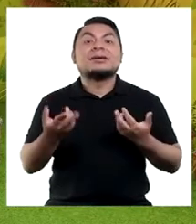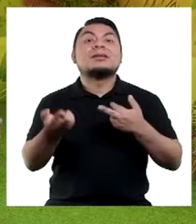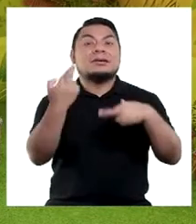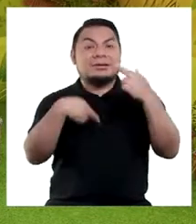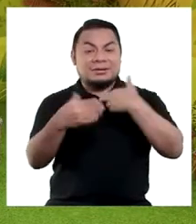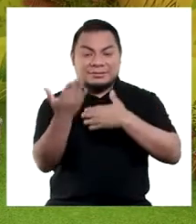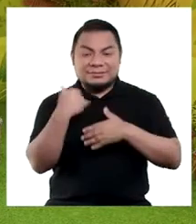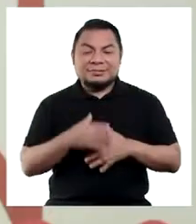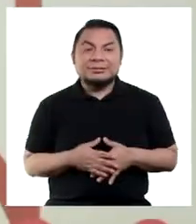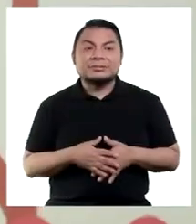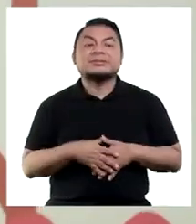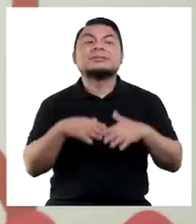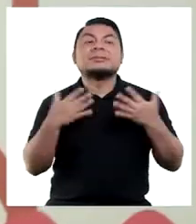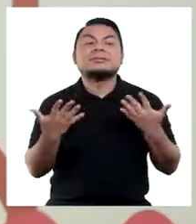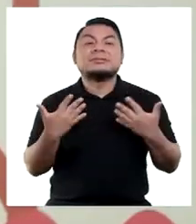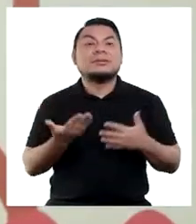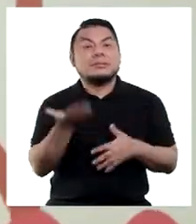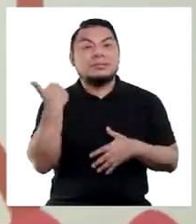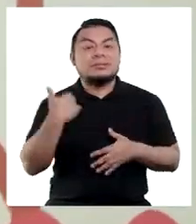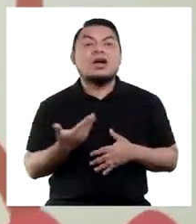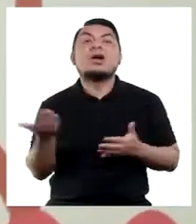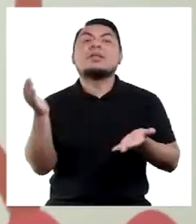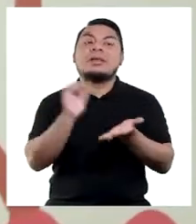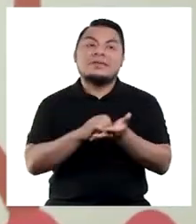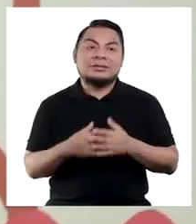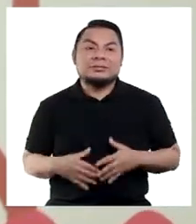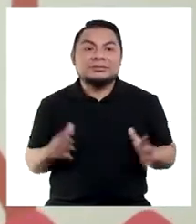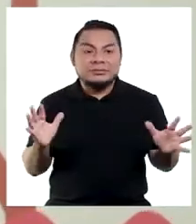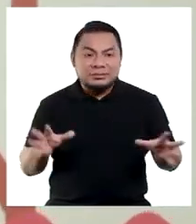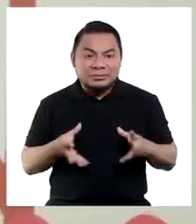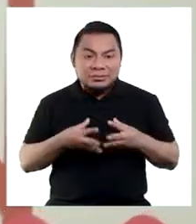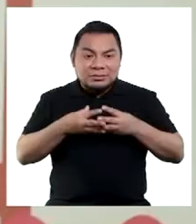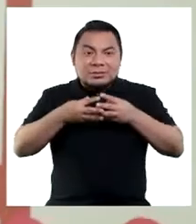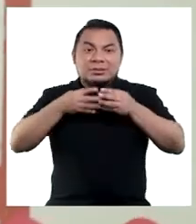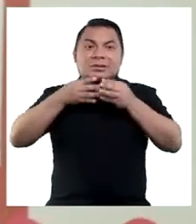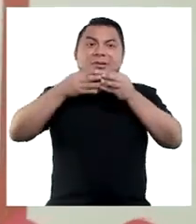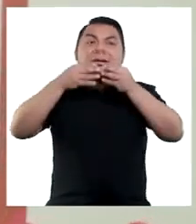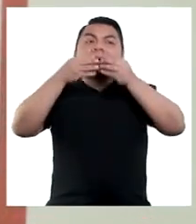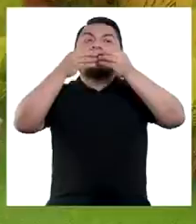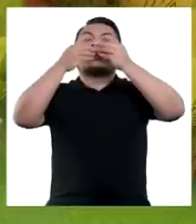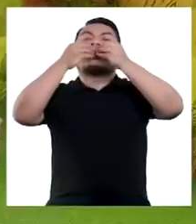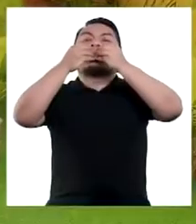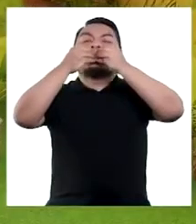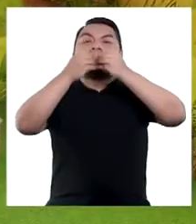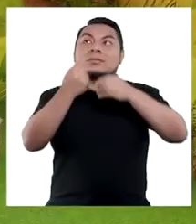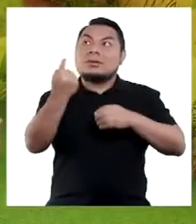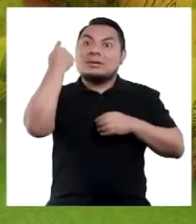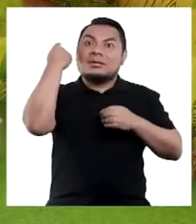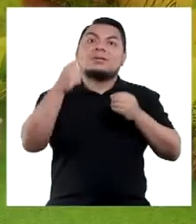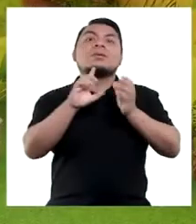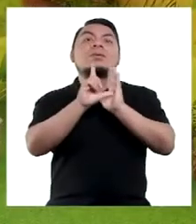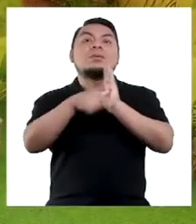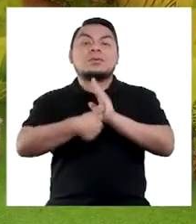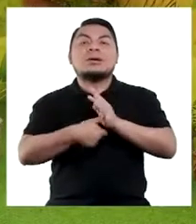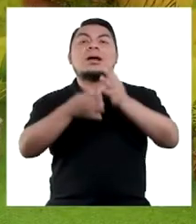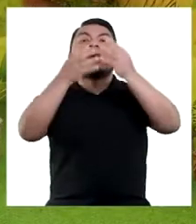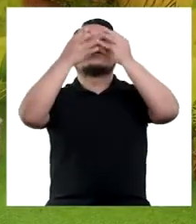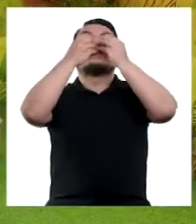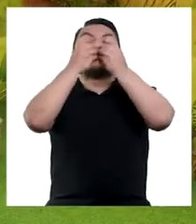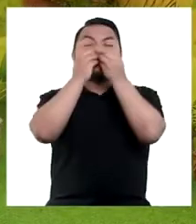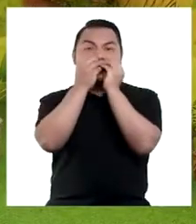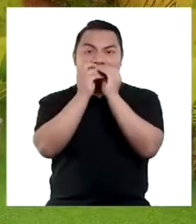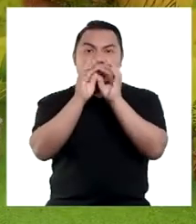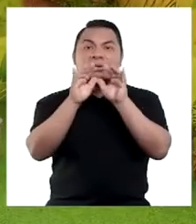regresamos y vamos una vez más con la cabeza hacia atrás inhalamos